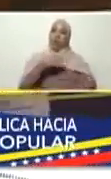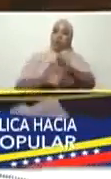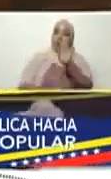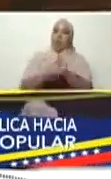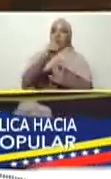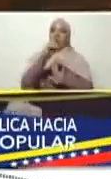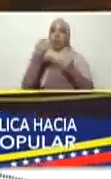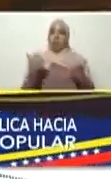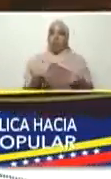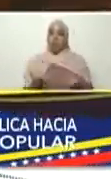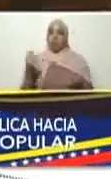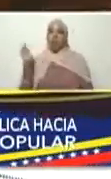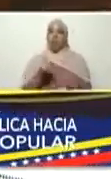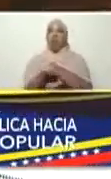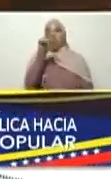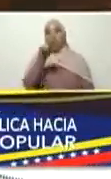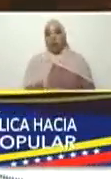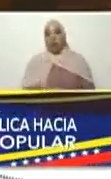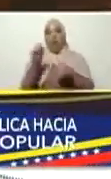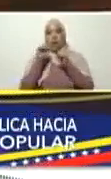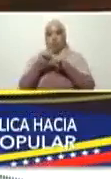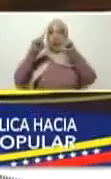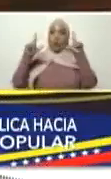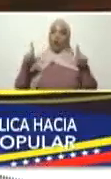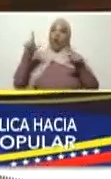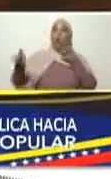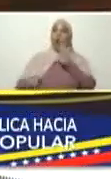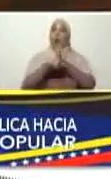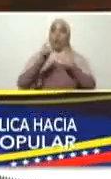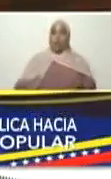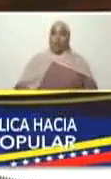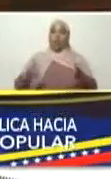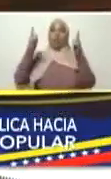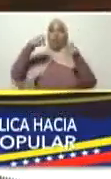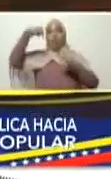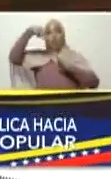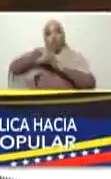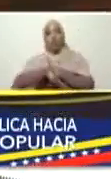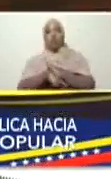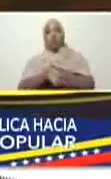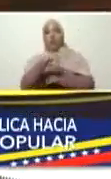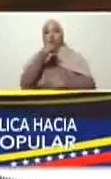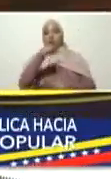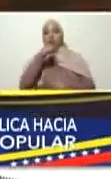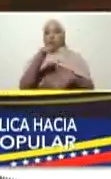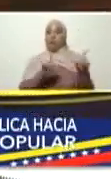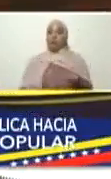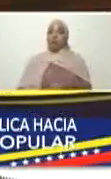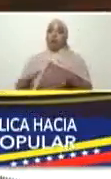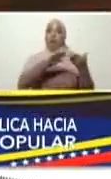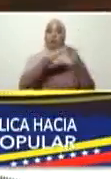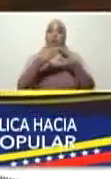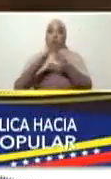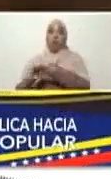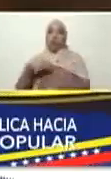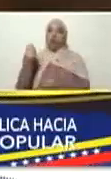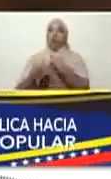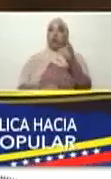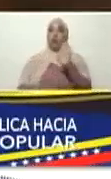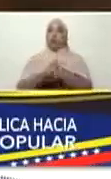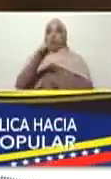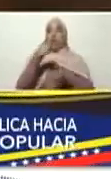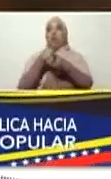desarrollo, y también cómo imaginamos que la ley permita la profundización de ese Estado comunal, de esa construcción de